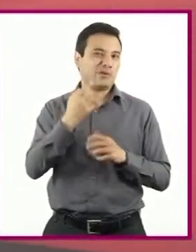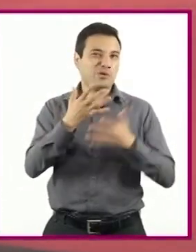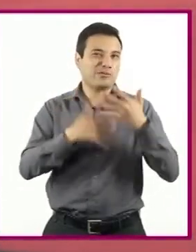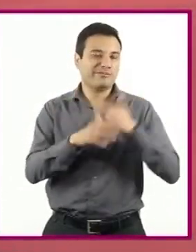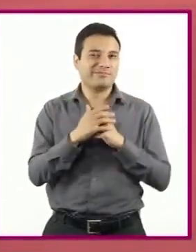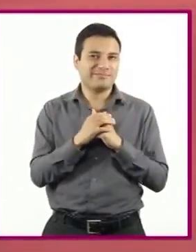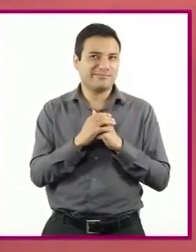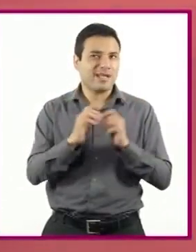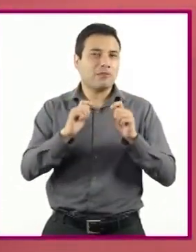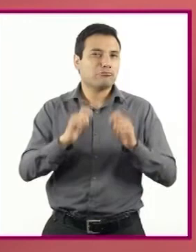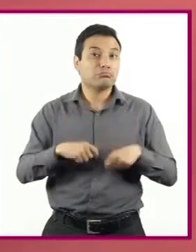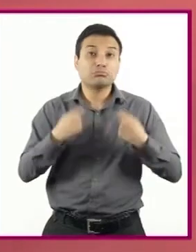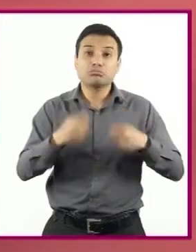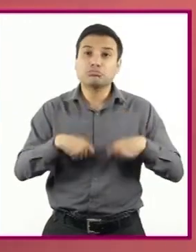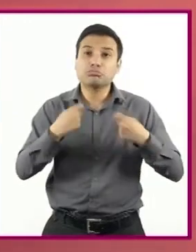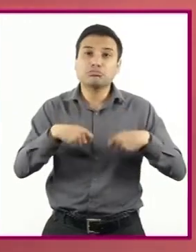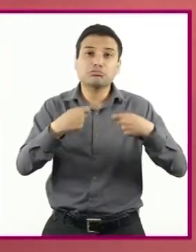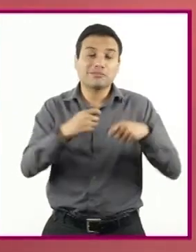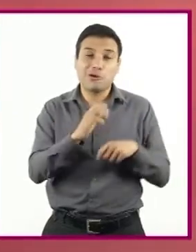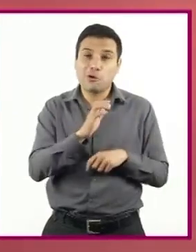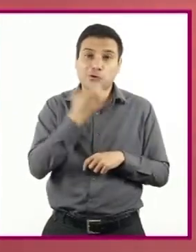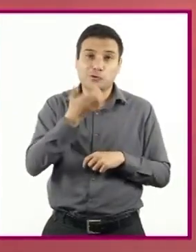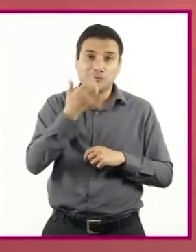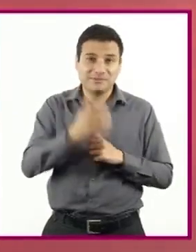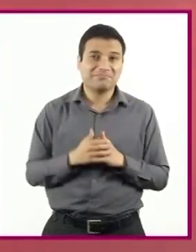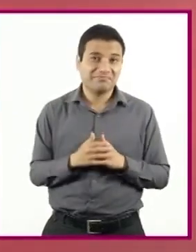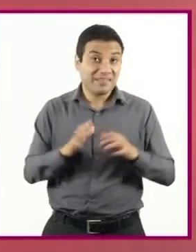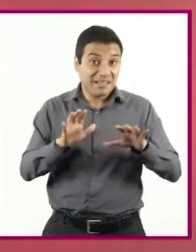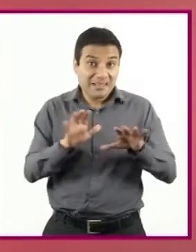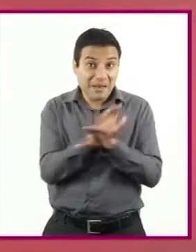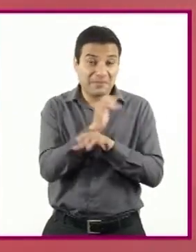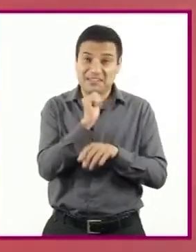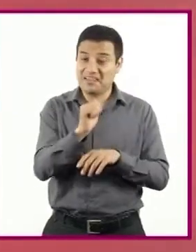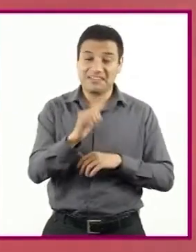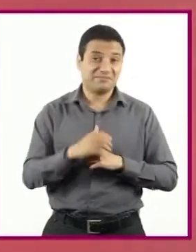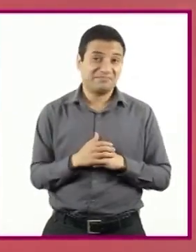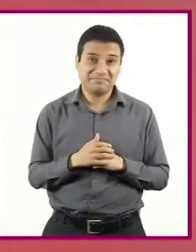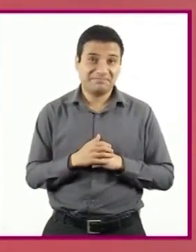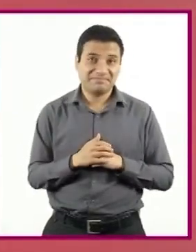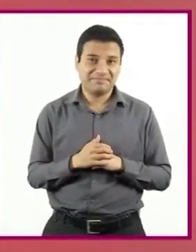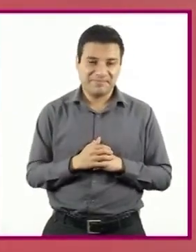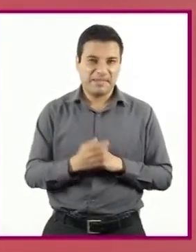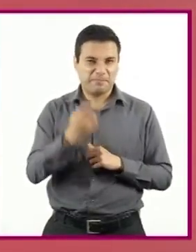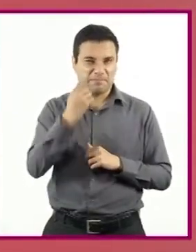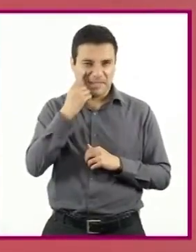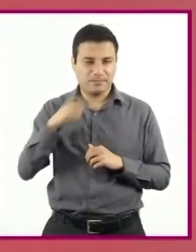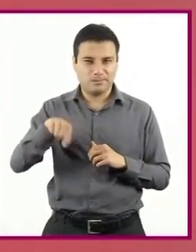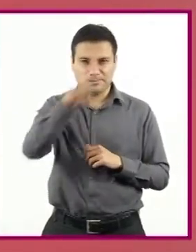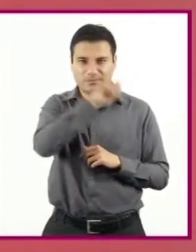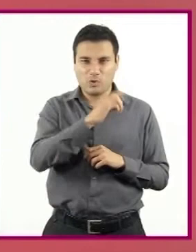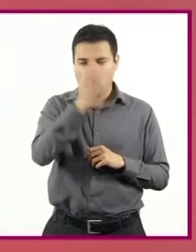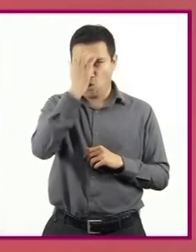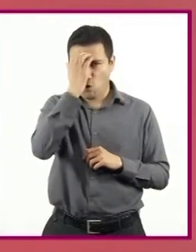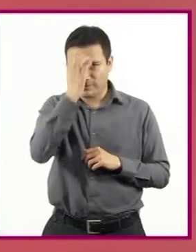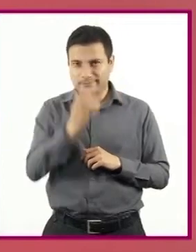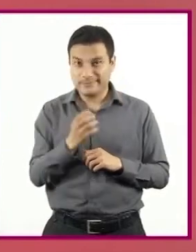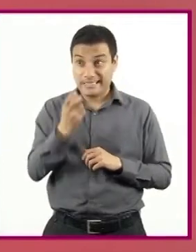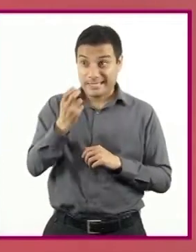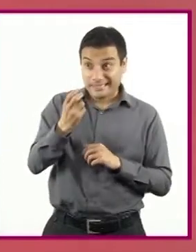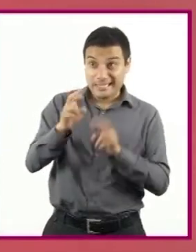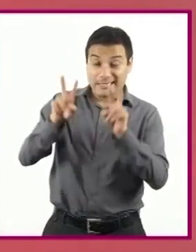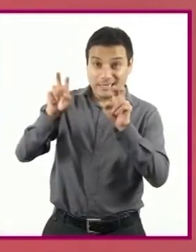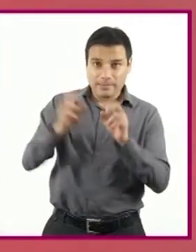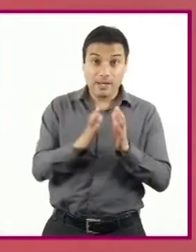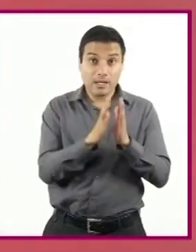Logran sobrevivir al paso del tiempo y a los cambios de generaciones. Para empezar a relacionar las fuentes orales con nuestro aprendizaje,